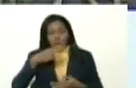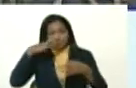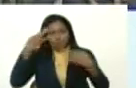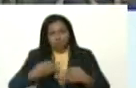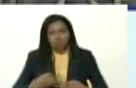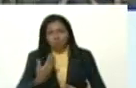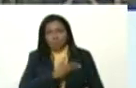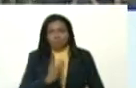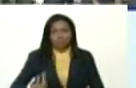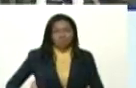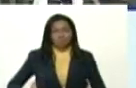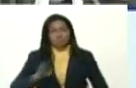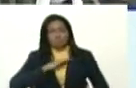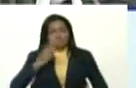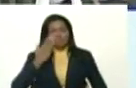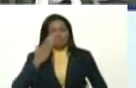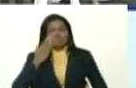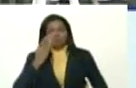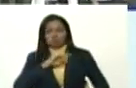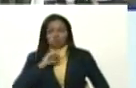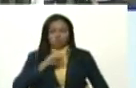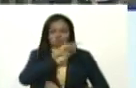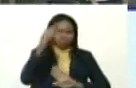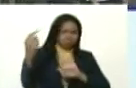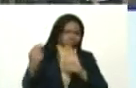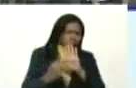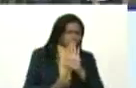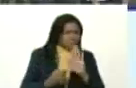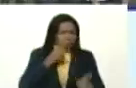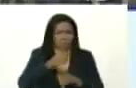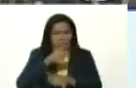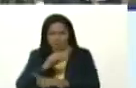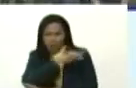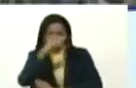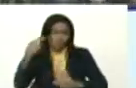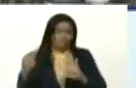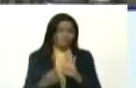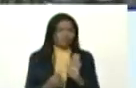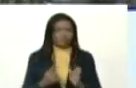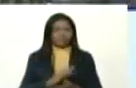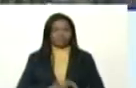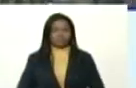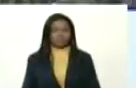mi madre, que lo vamos a cumplir al pie de la letra.